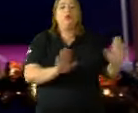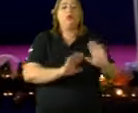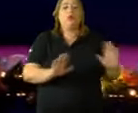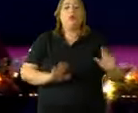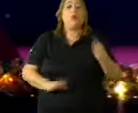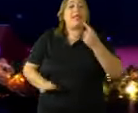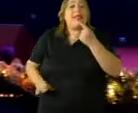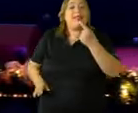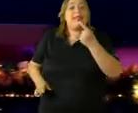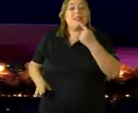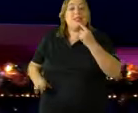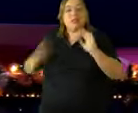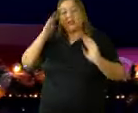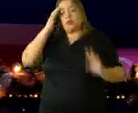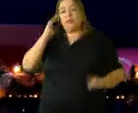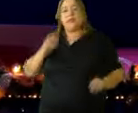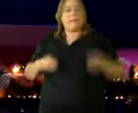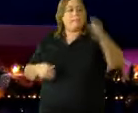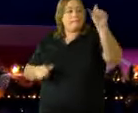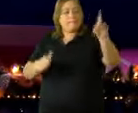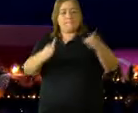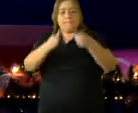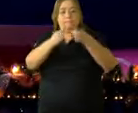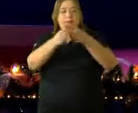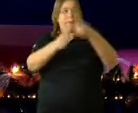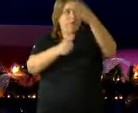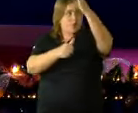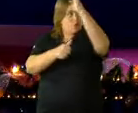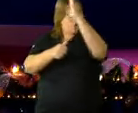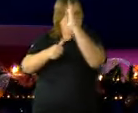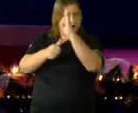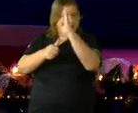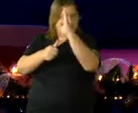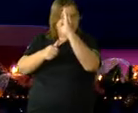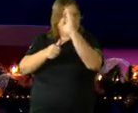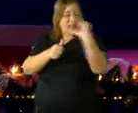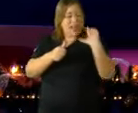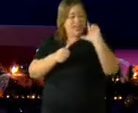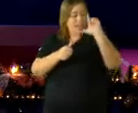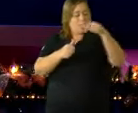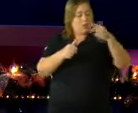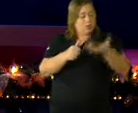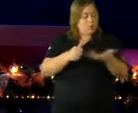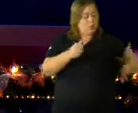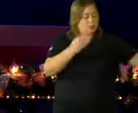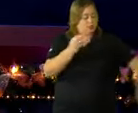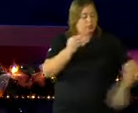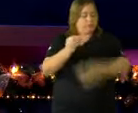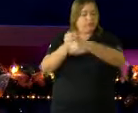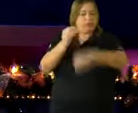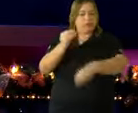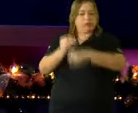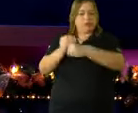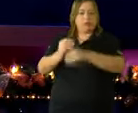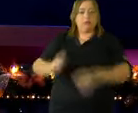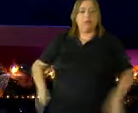Lo que quiere decir es que pongas a Dios en primer lugar para hacer todo lo demás. Porque el afán implica